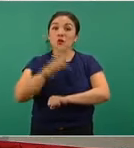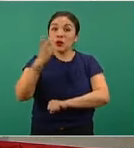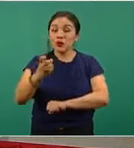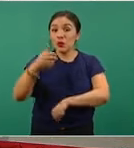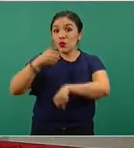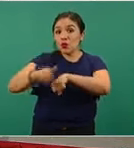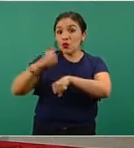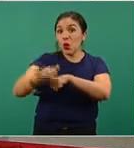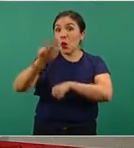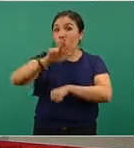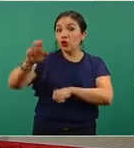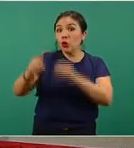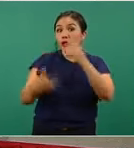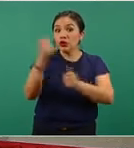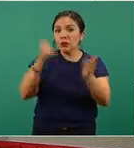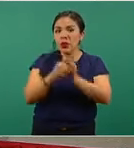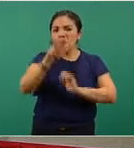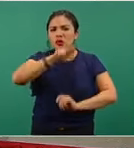este número